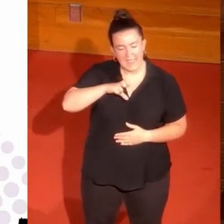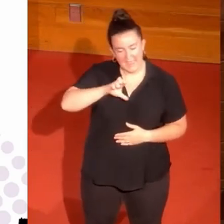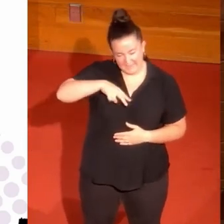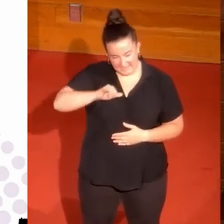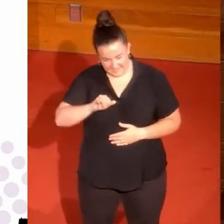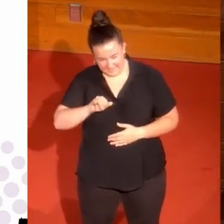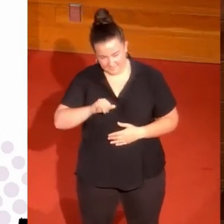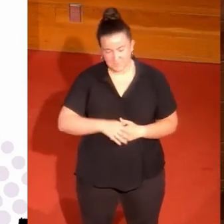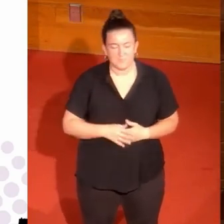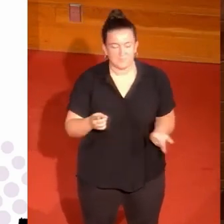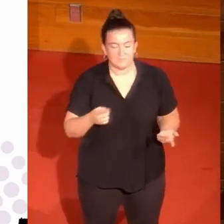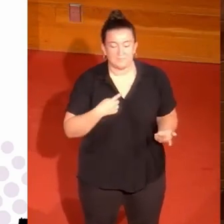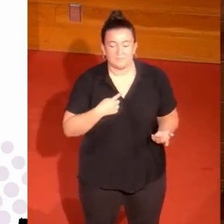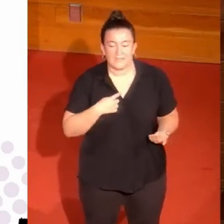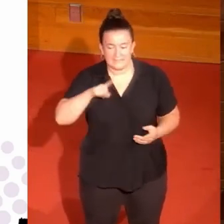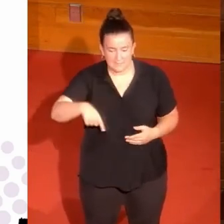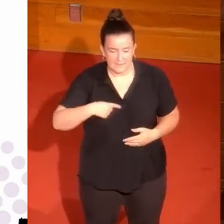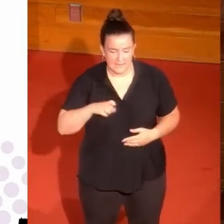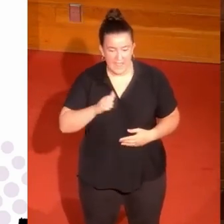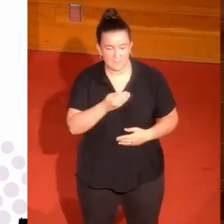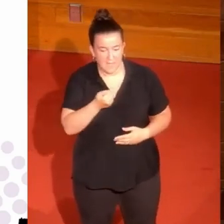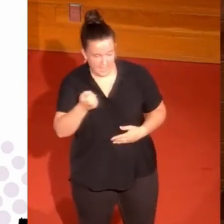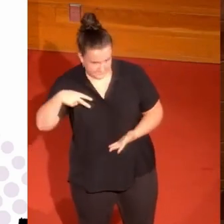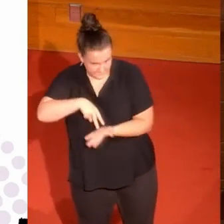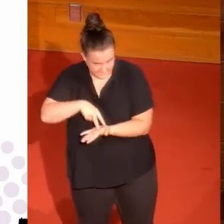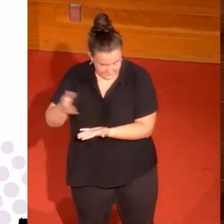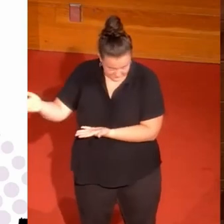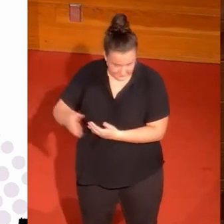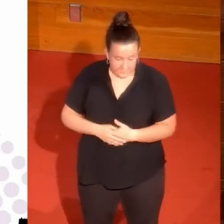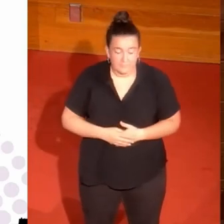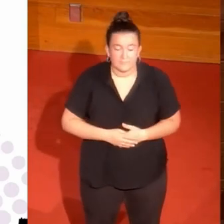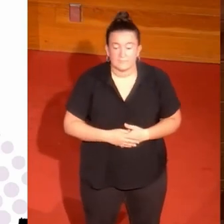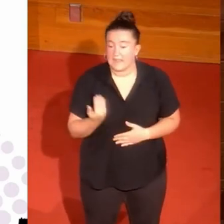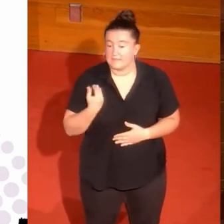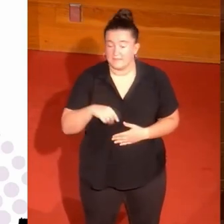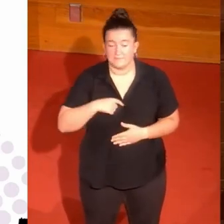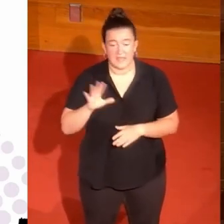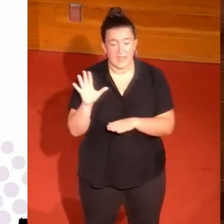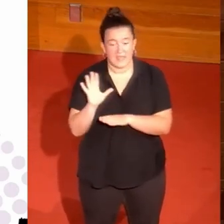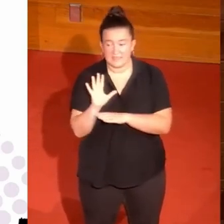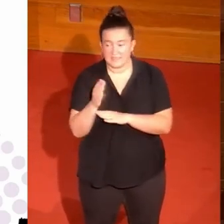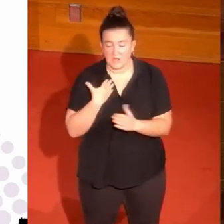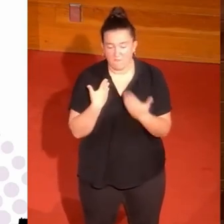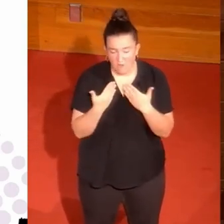de de Baba hameida en en el coloquio con este cine Forum finalizaremos esta